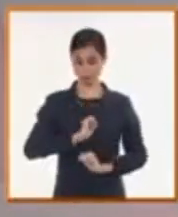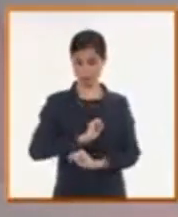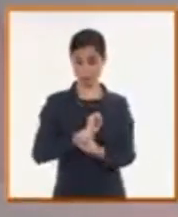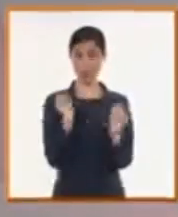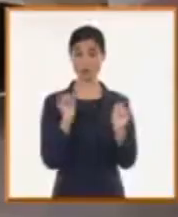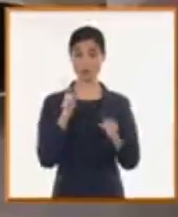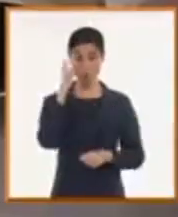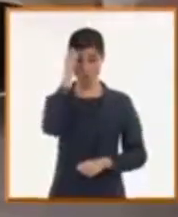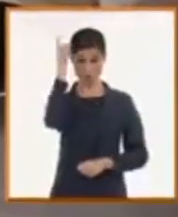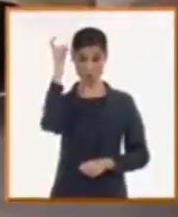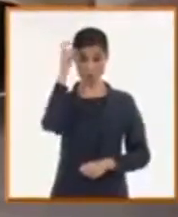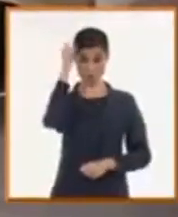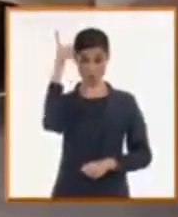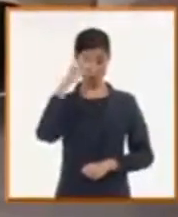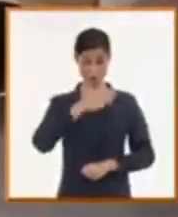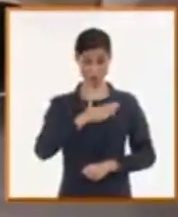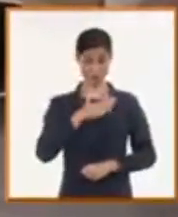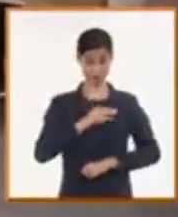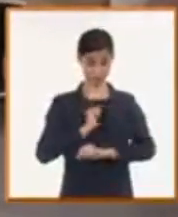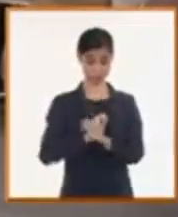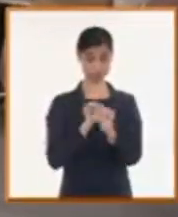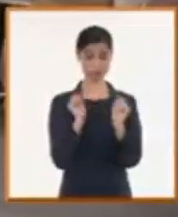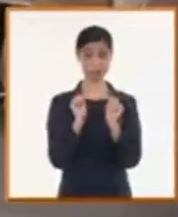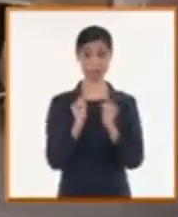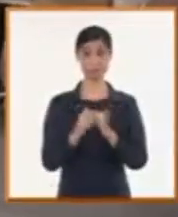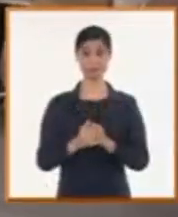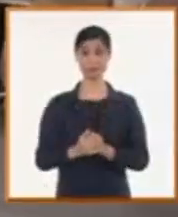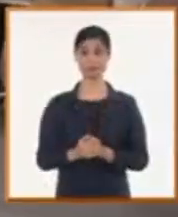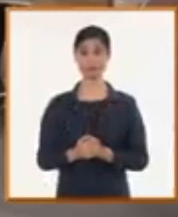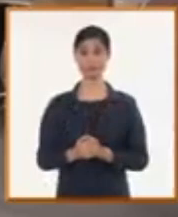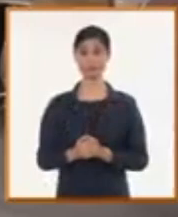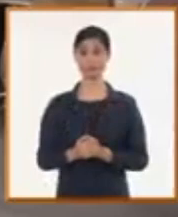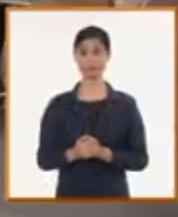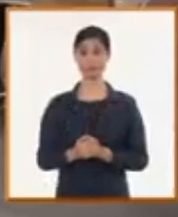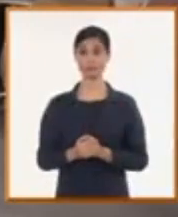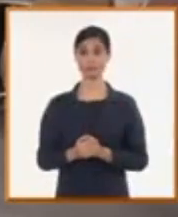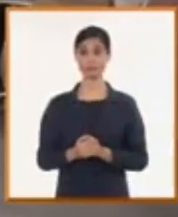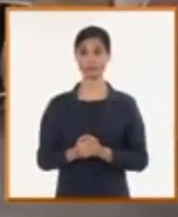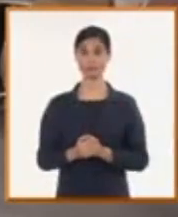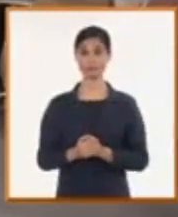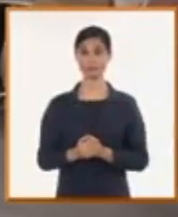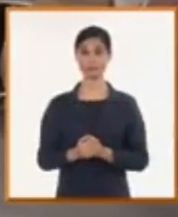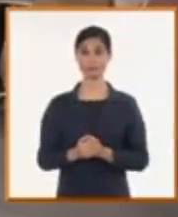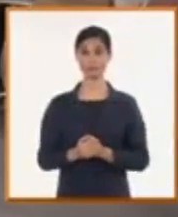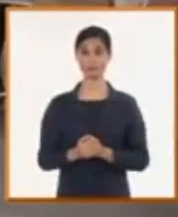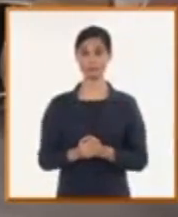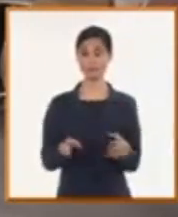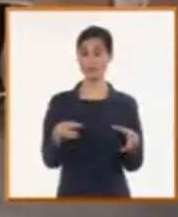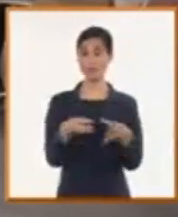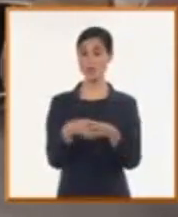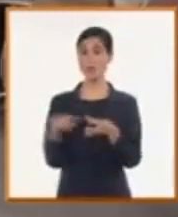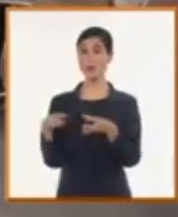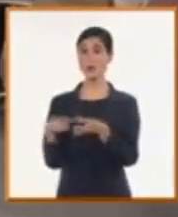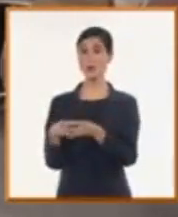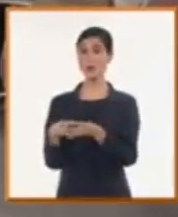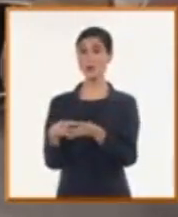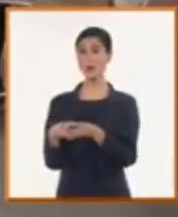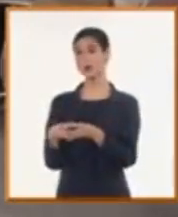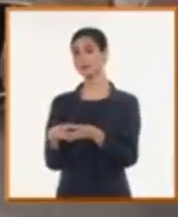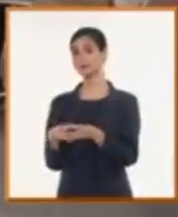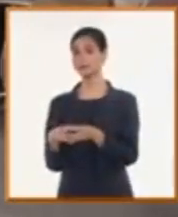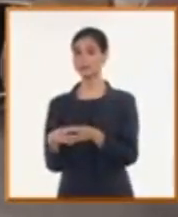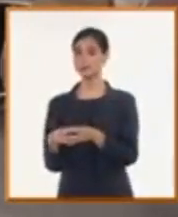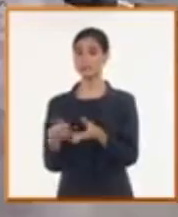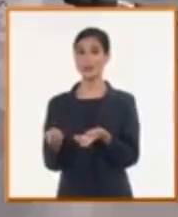está la UNITA en el sur, la fuerza del FNLA, que estaban apoyadas por factores externos,